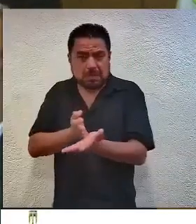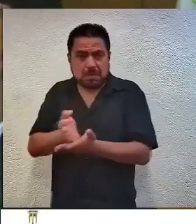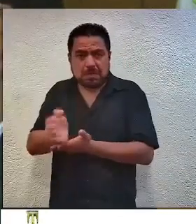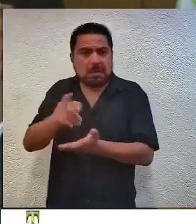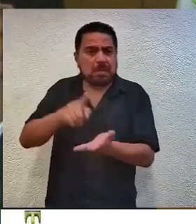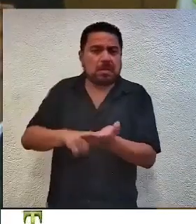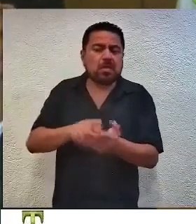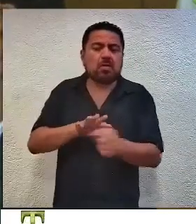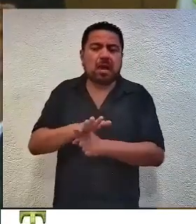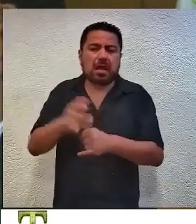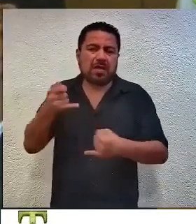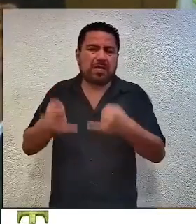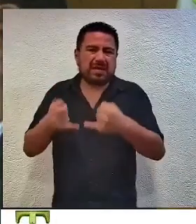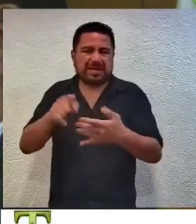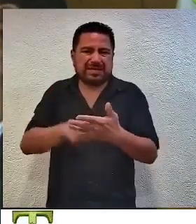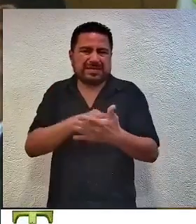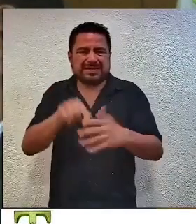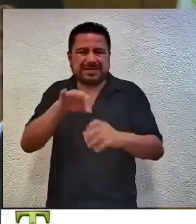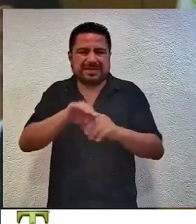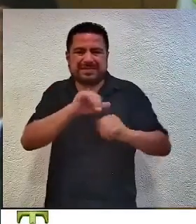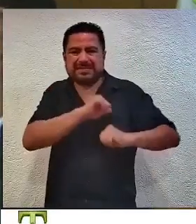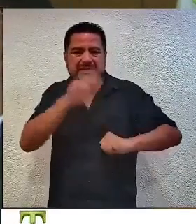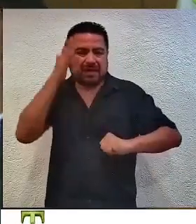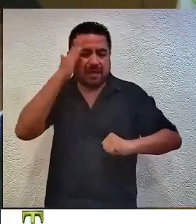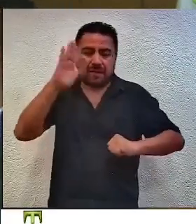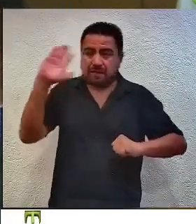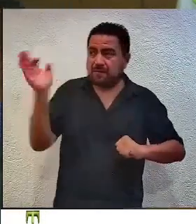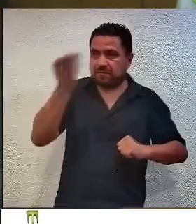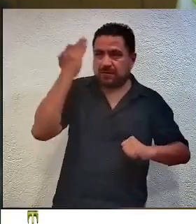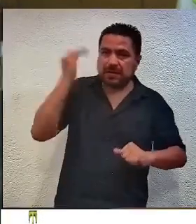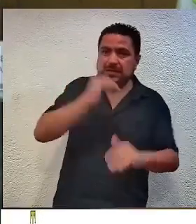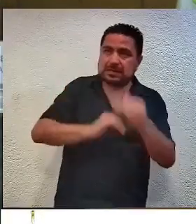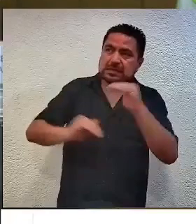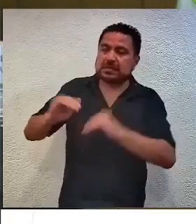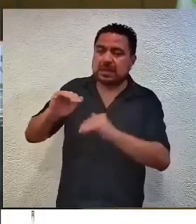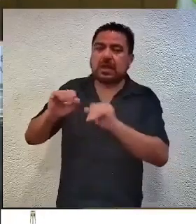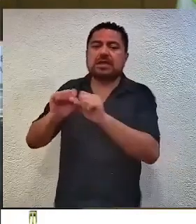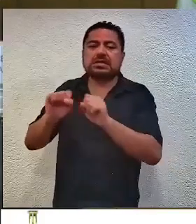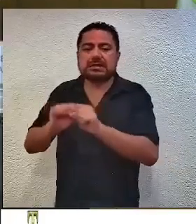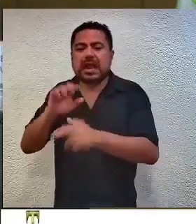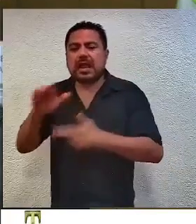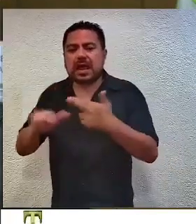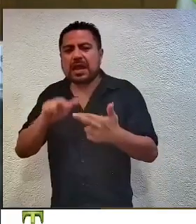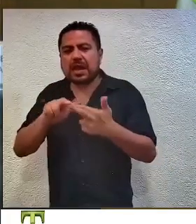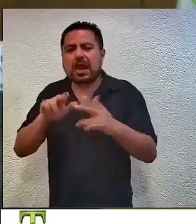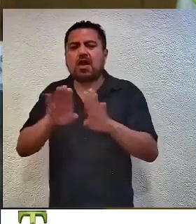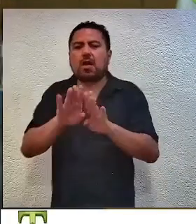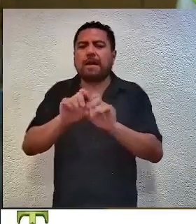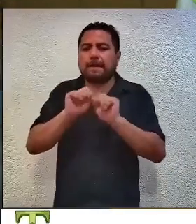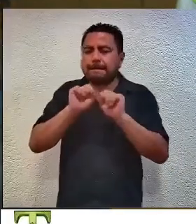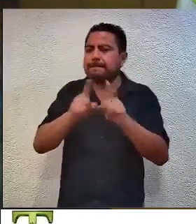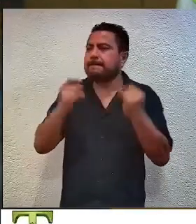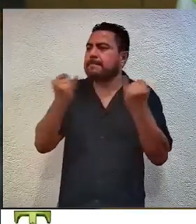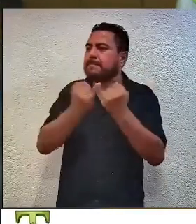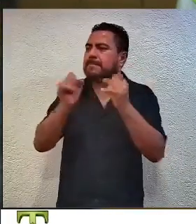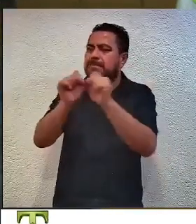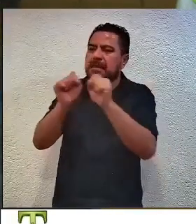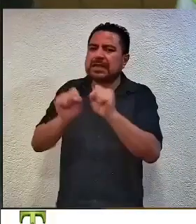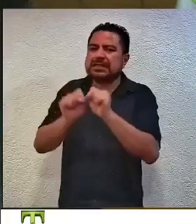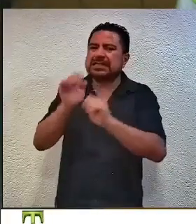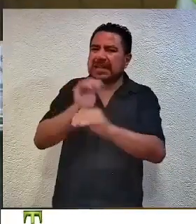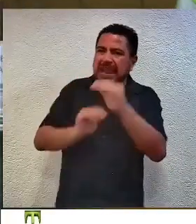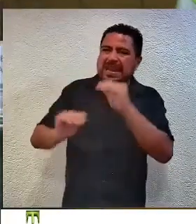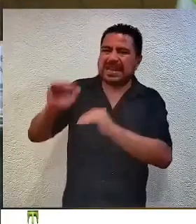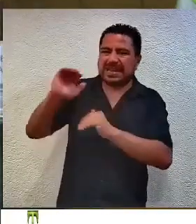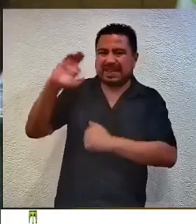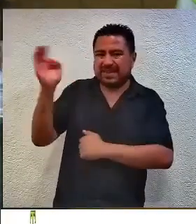del Tribunal Electoral del Poder Judicial de la Federación, tanto de sus salas regionales como de la propia Sala Superior,